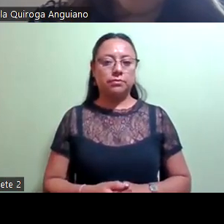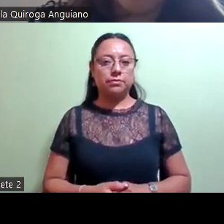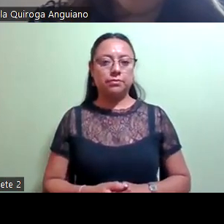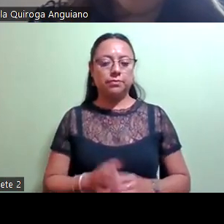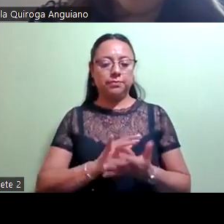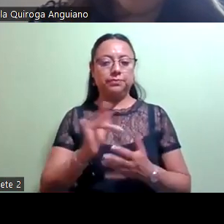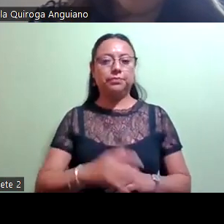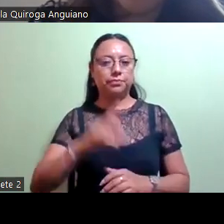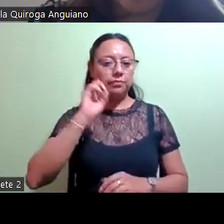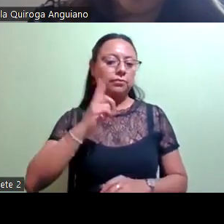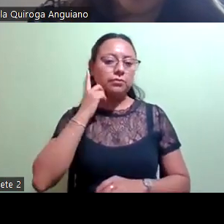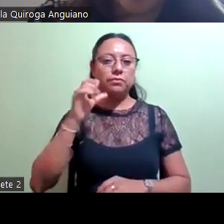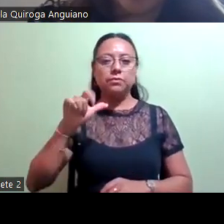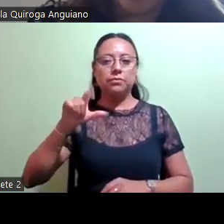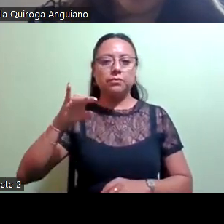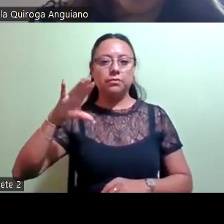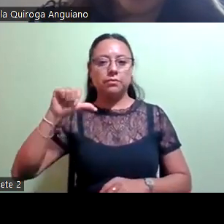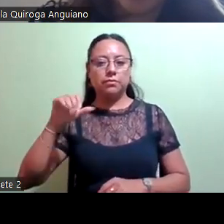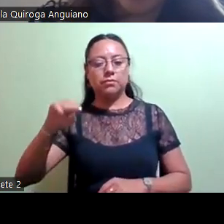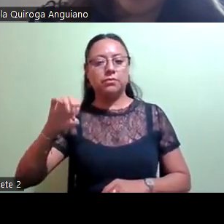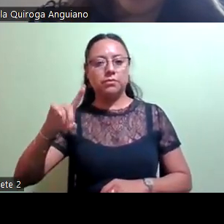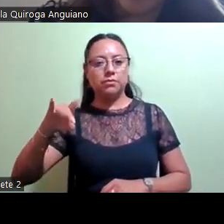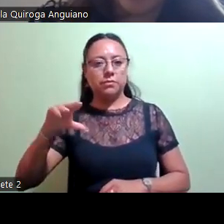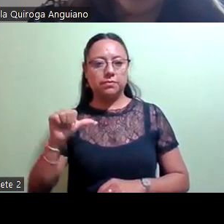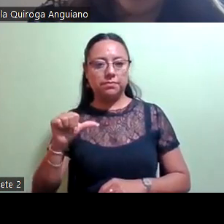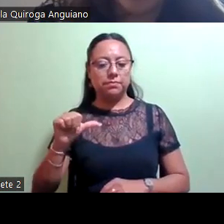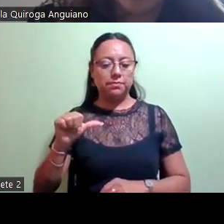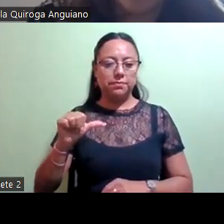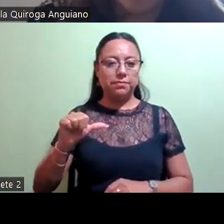Gracias. Diputada Alicia Medina Hernández.